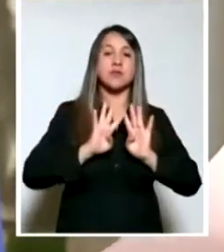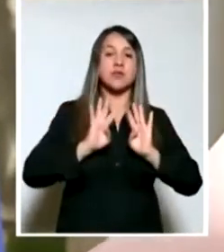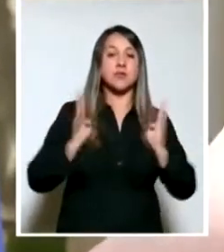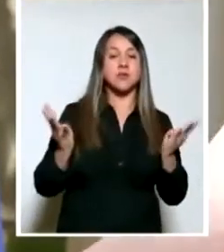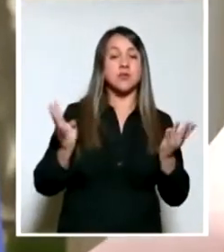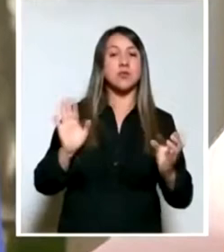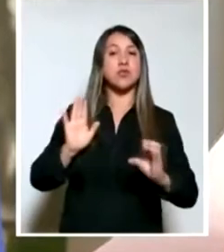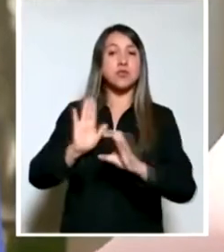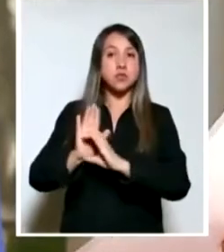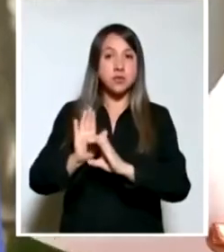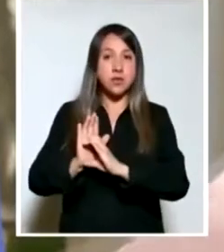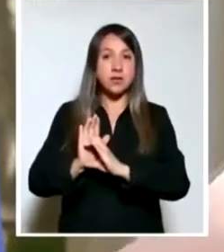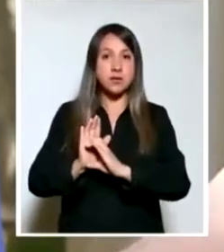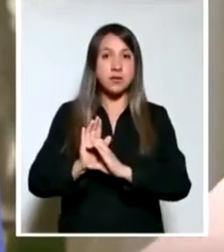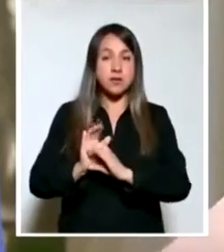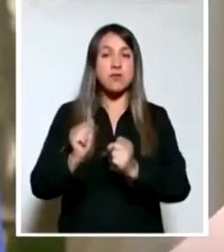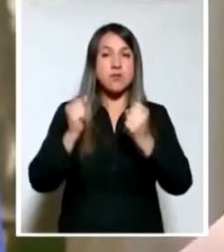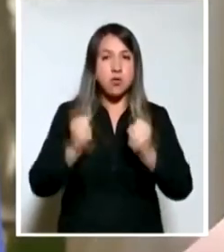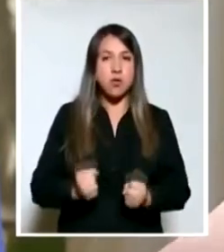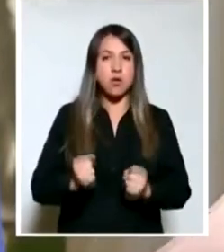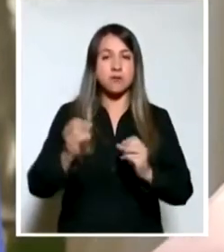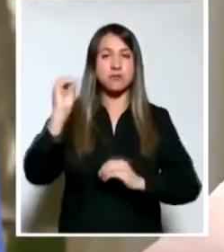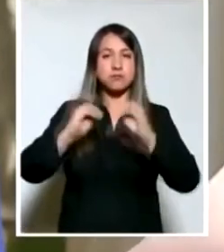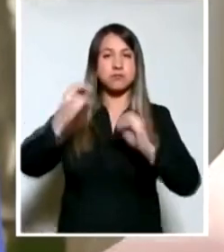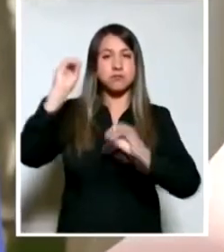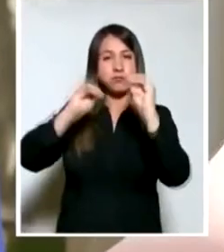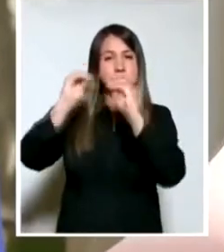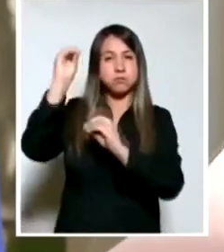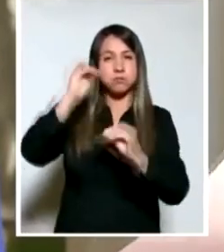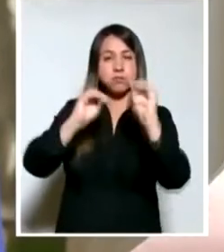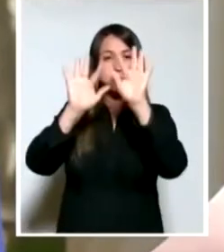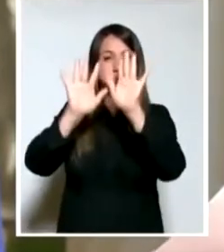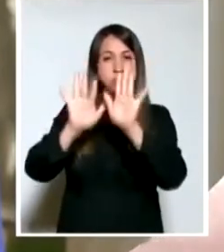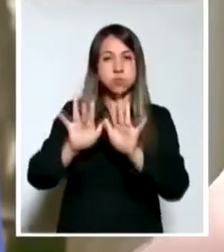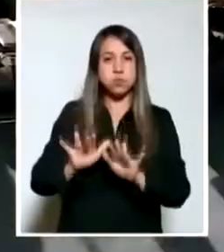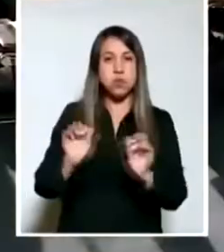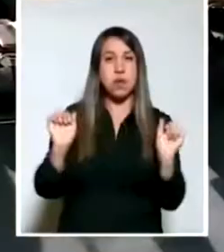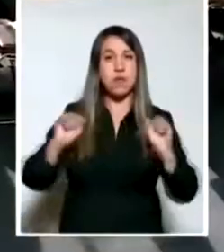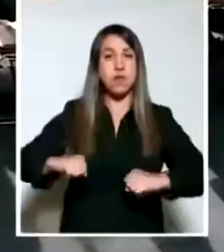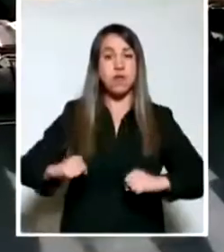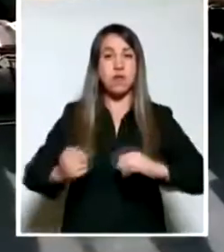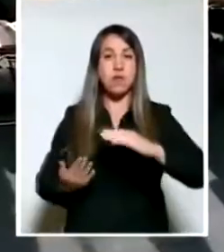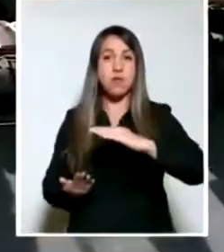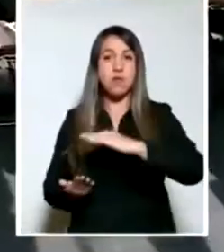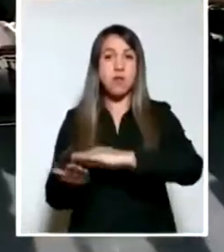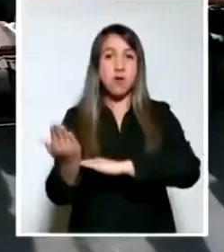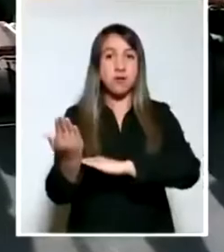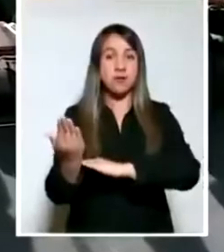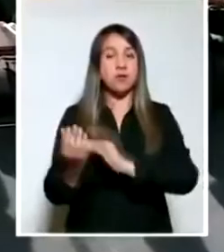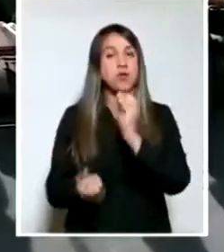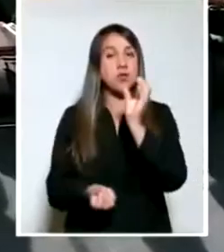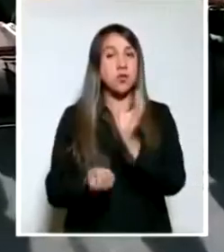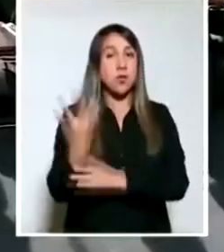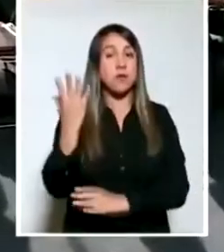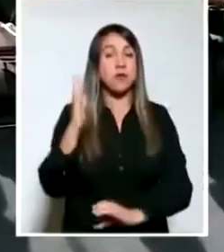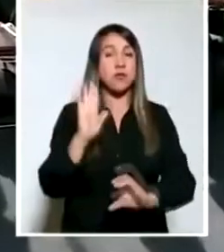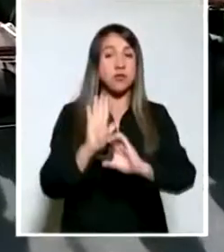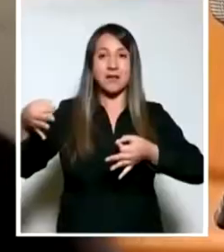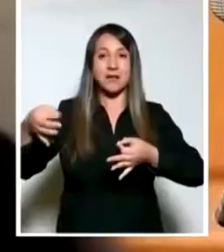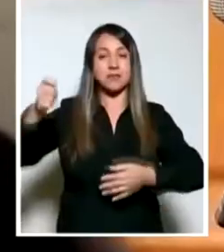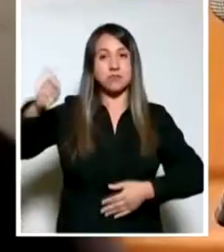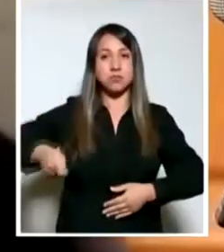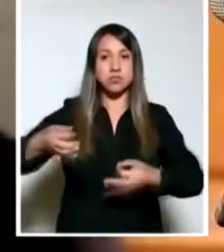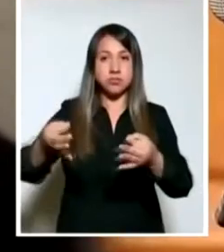constituyente para redactar y aprobar una propuesta de texto de una nueva Constitución para